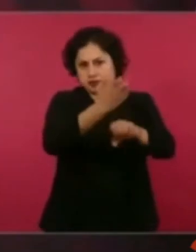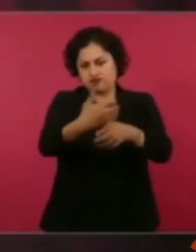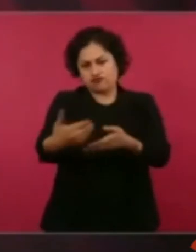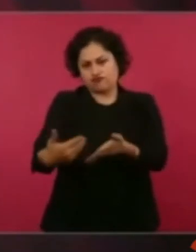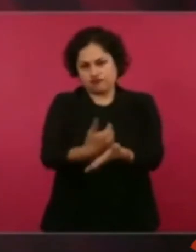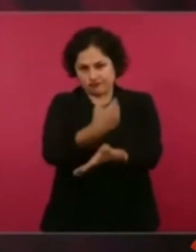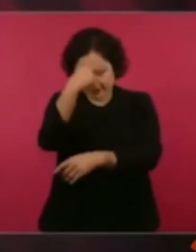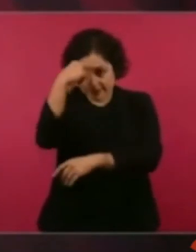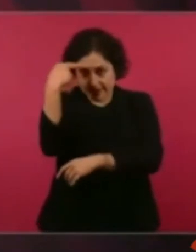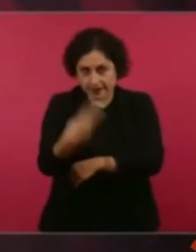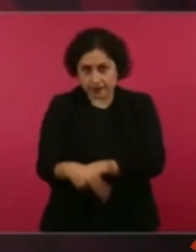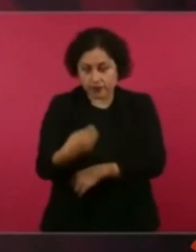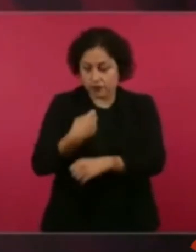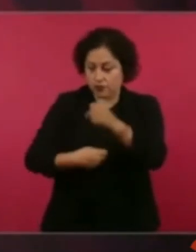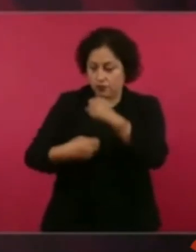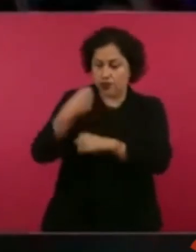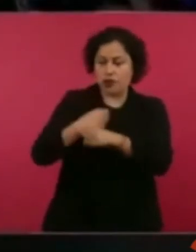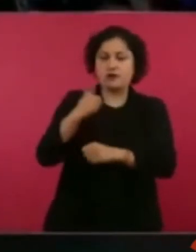1914.